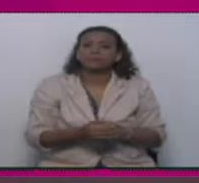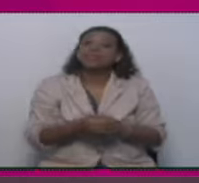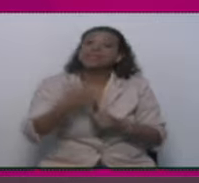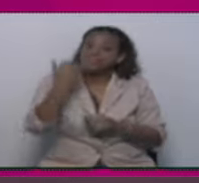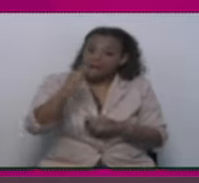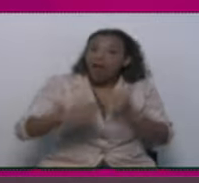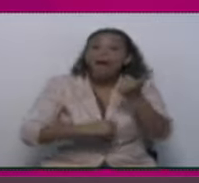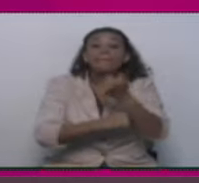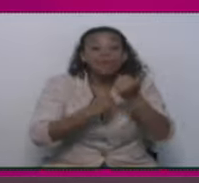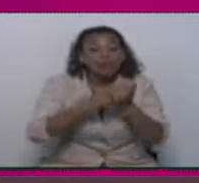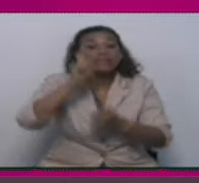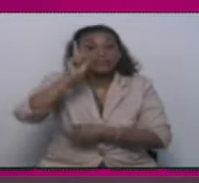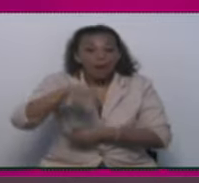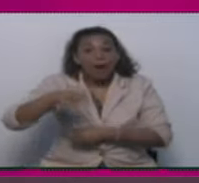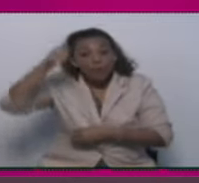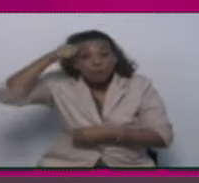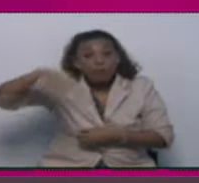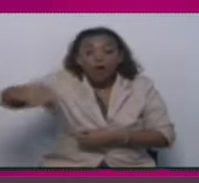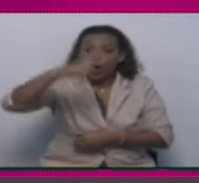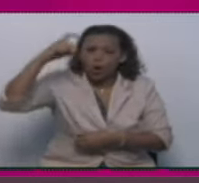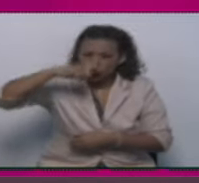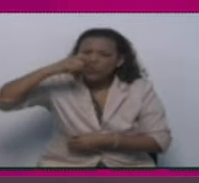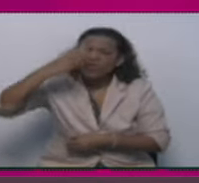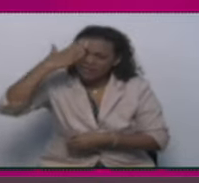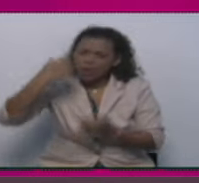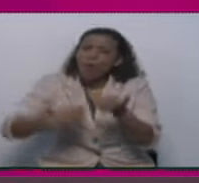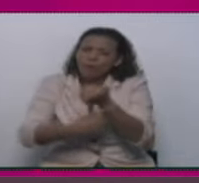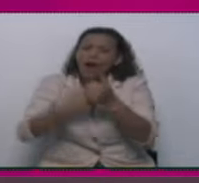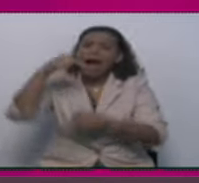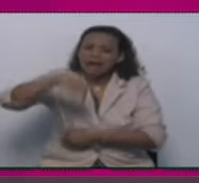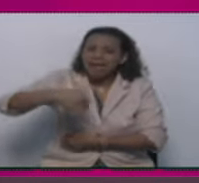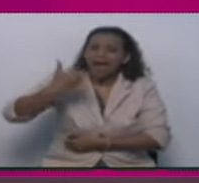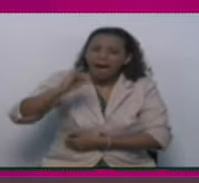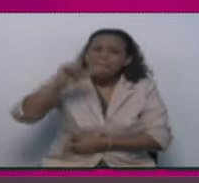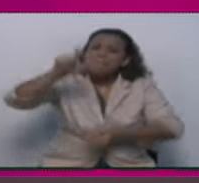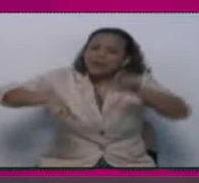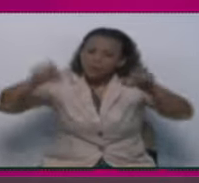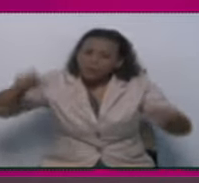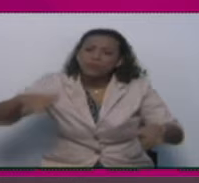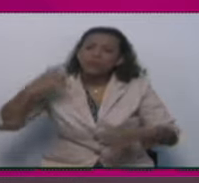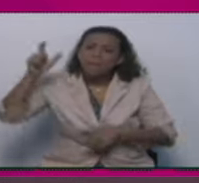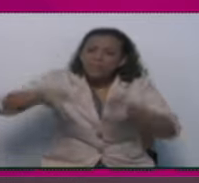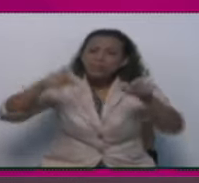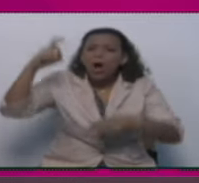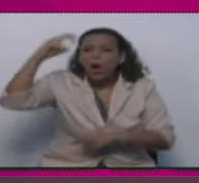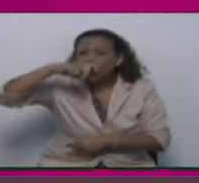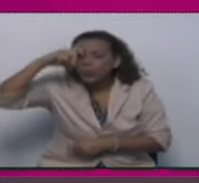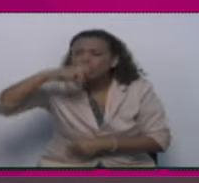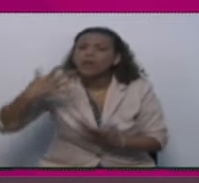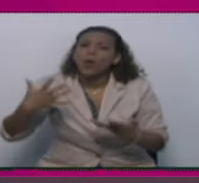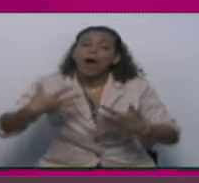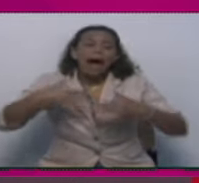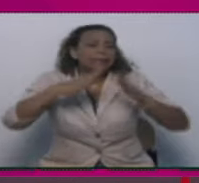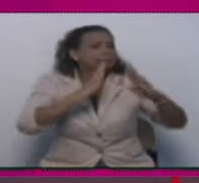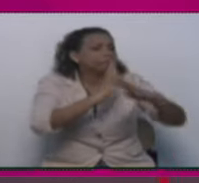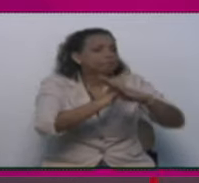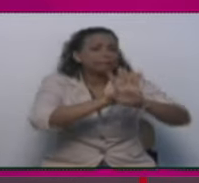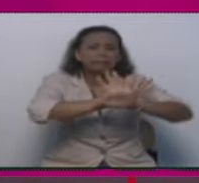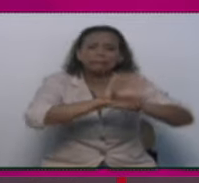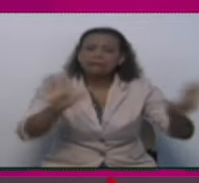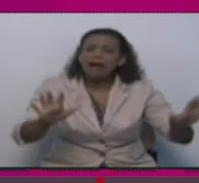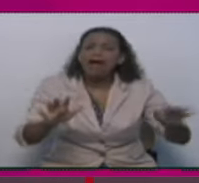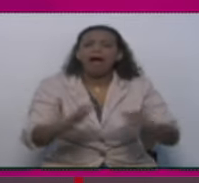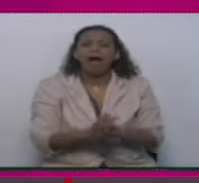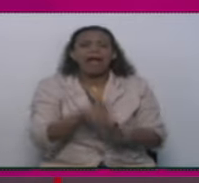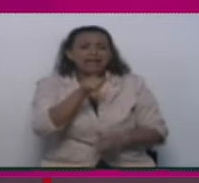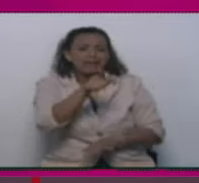con el apoyo también del pueblo judío en Venezuela y en el mundo para parar esta guerra demencial, de